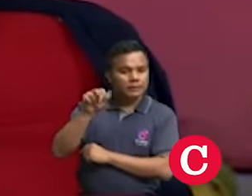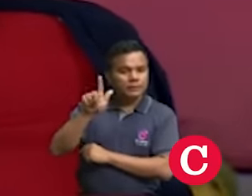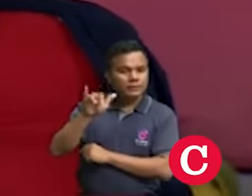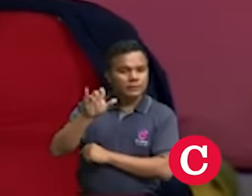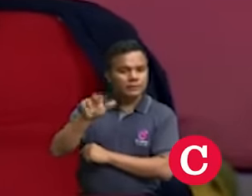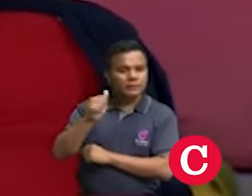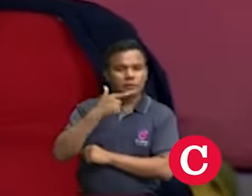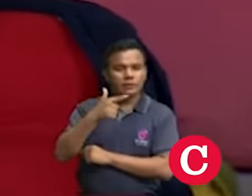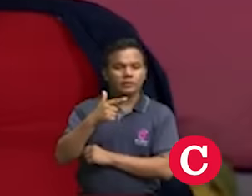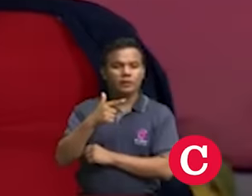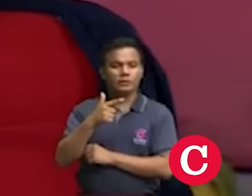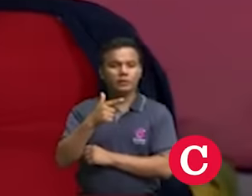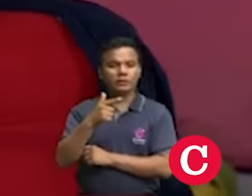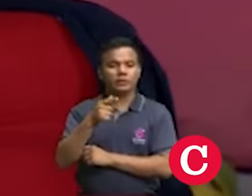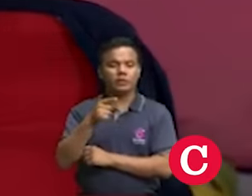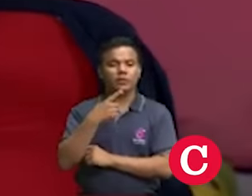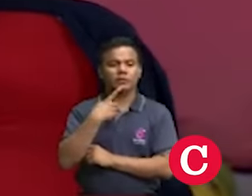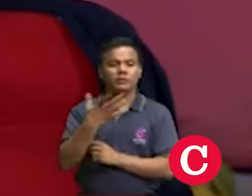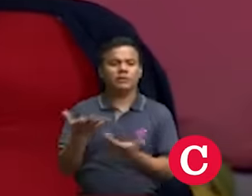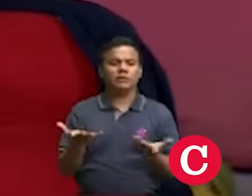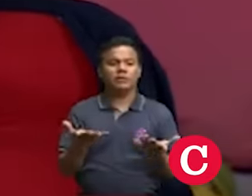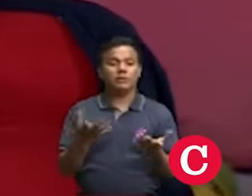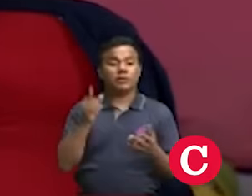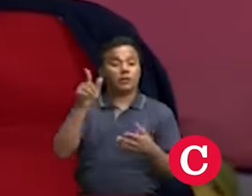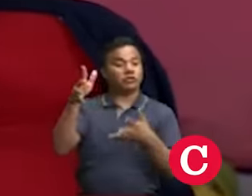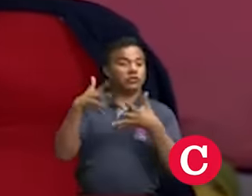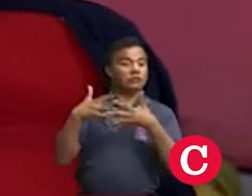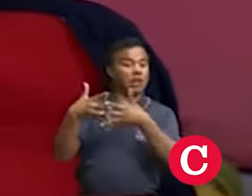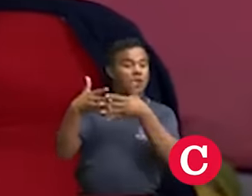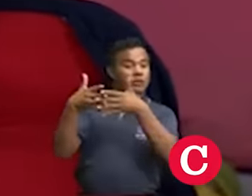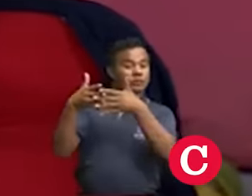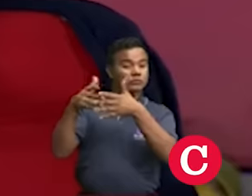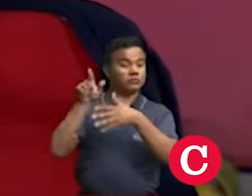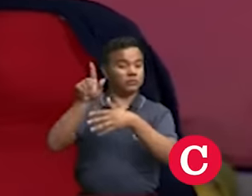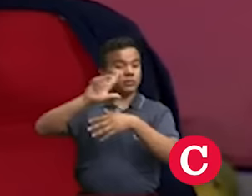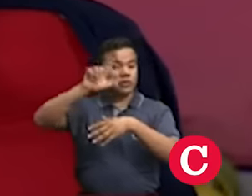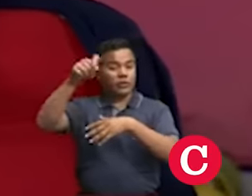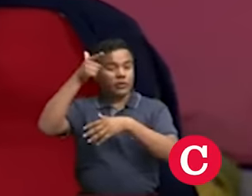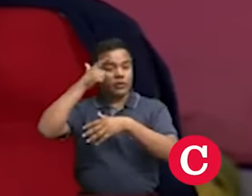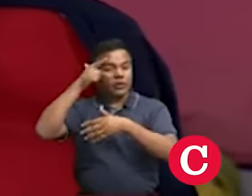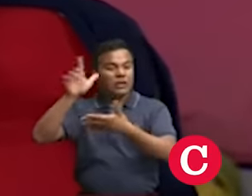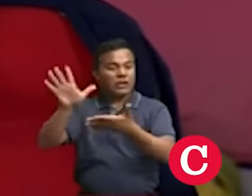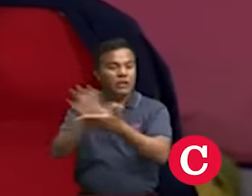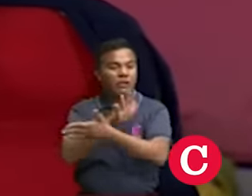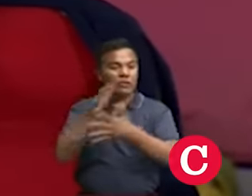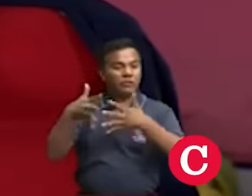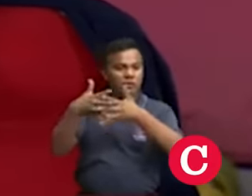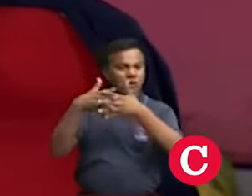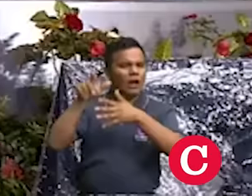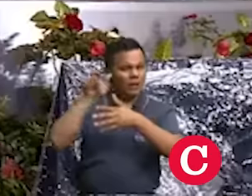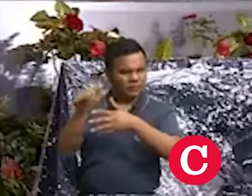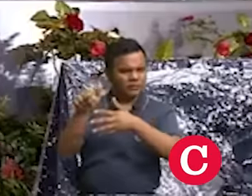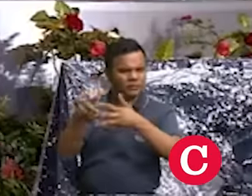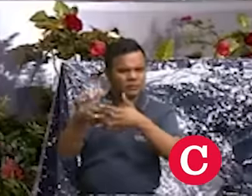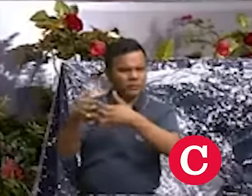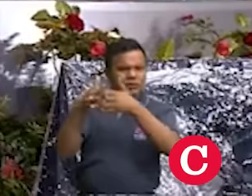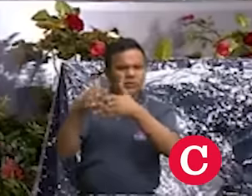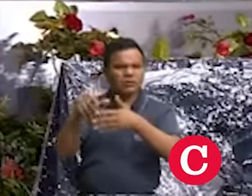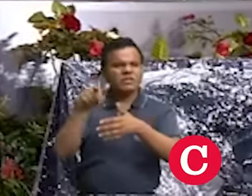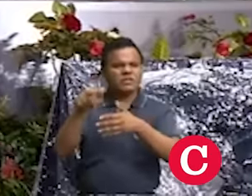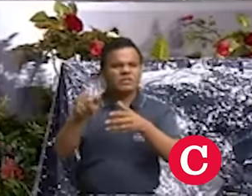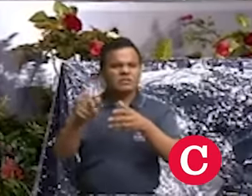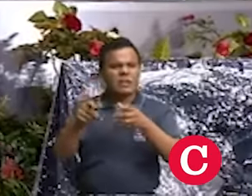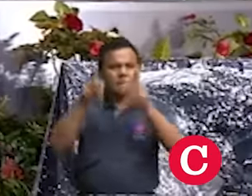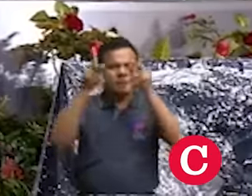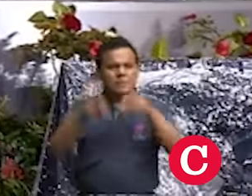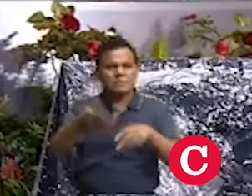de la United States. El primero que debería desaparecer es ese Estado. Que es el mayor